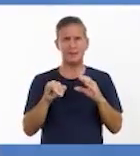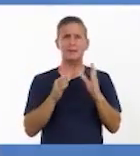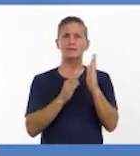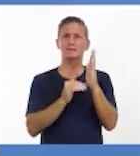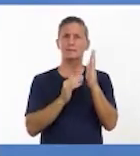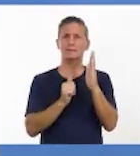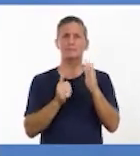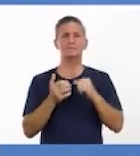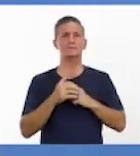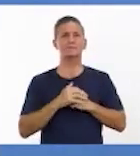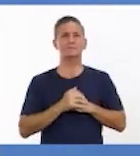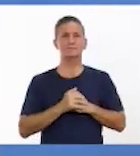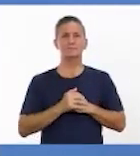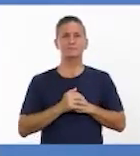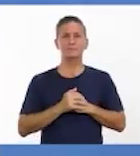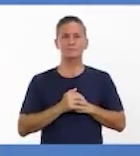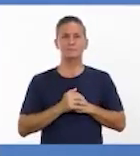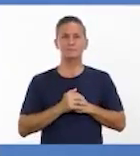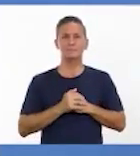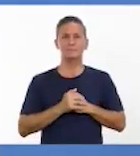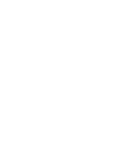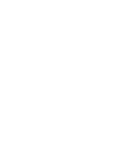durante este semestre.